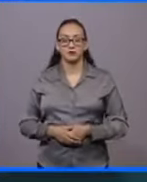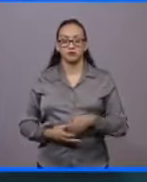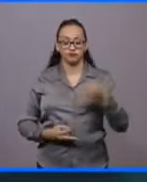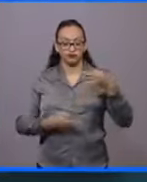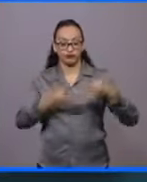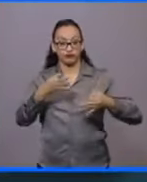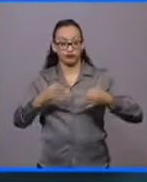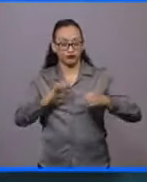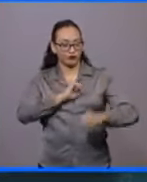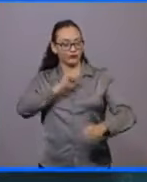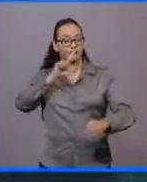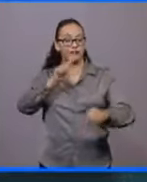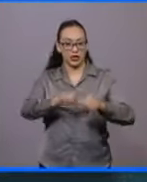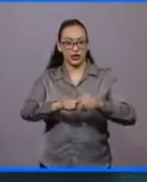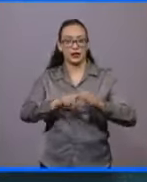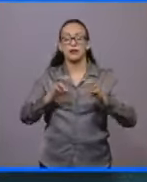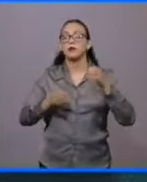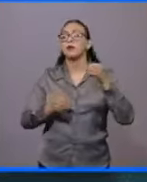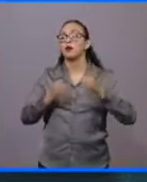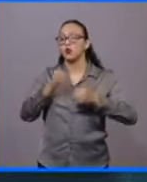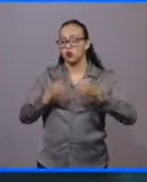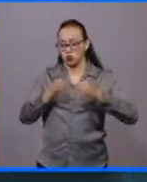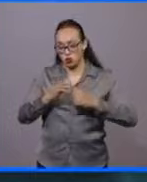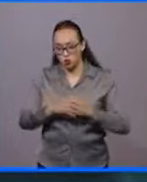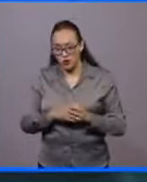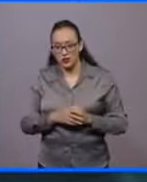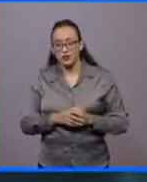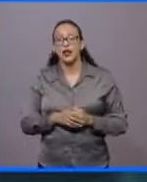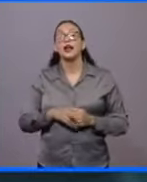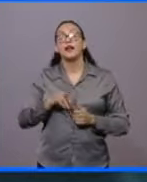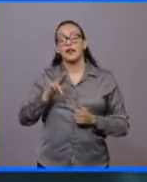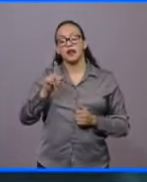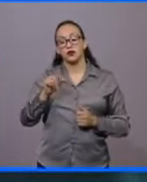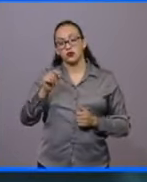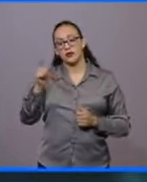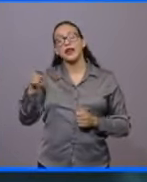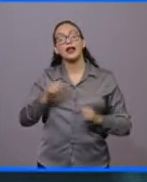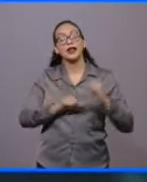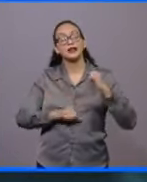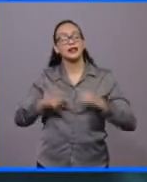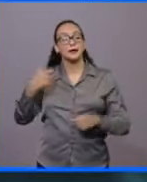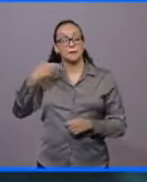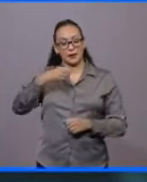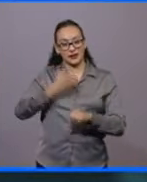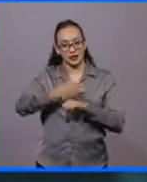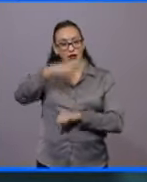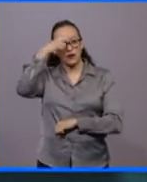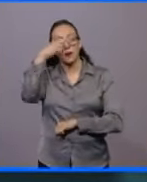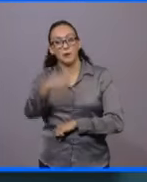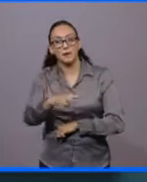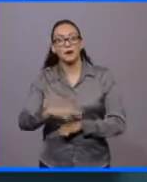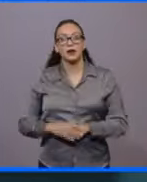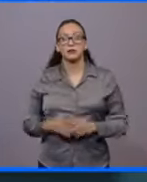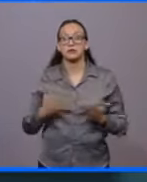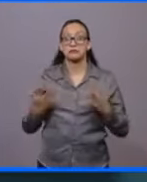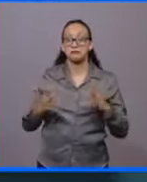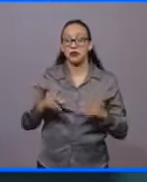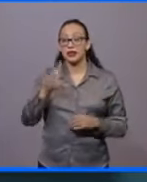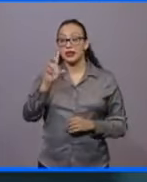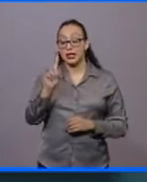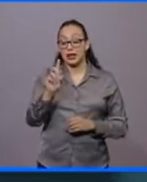Los juzgados especializados en juicios sumarios de usucapión del Poder Judicial del Estado de México han dictado más